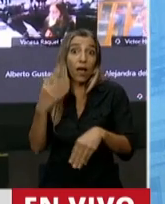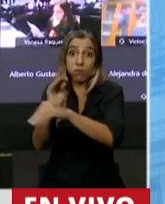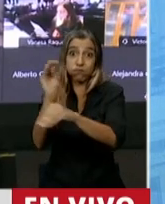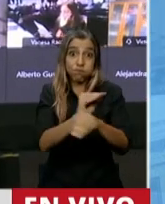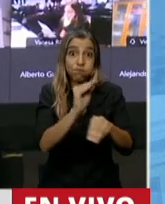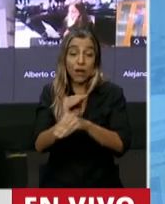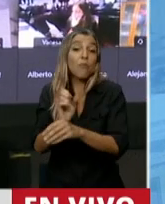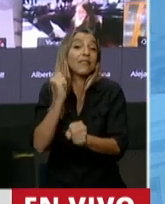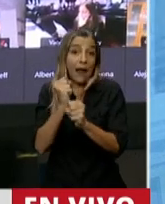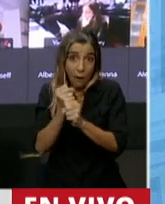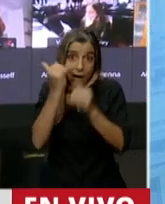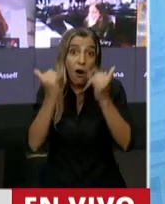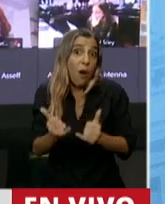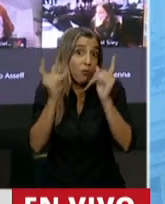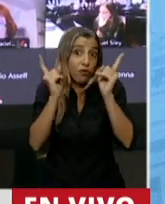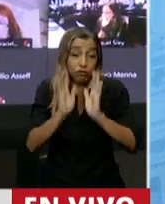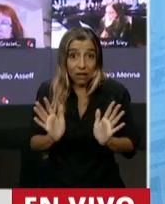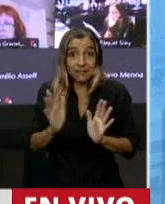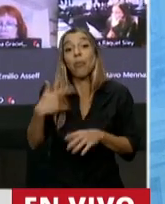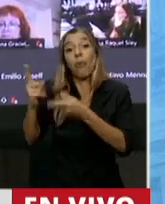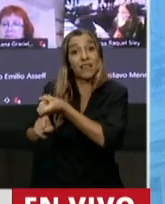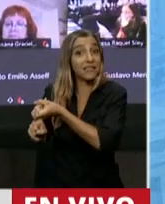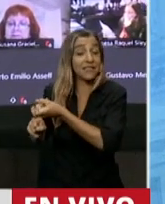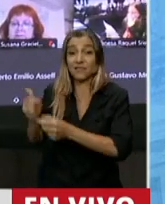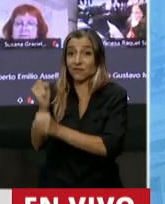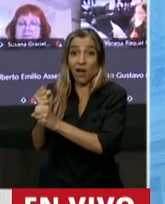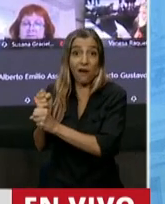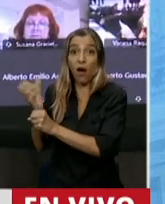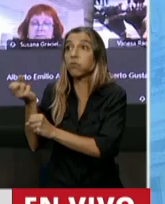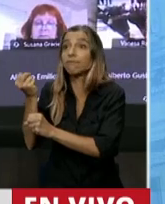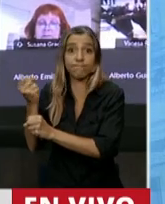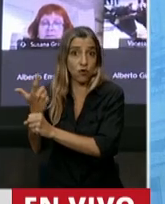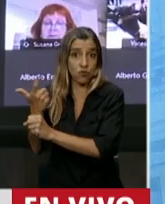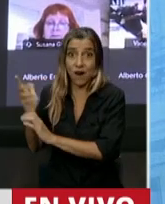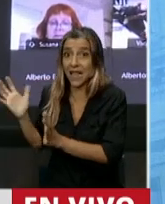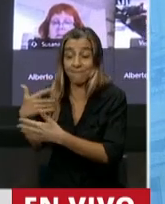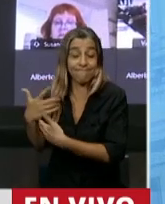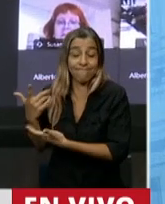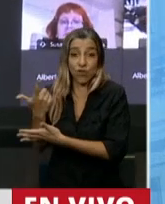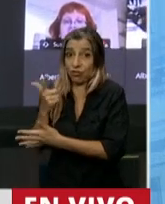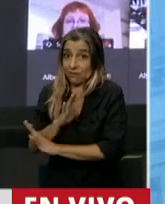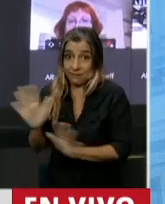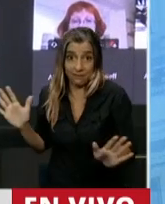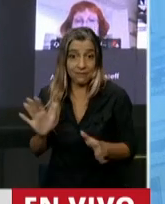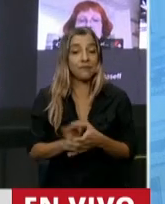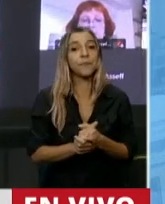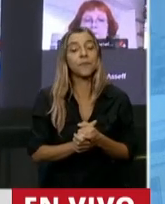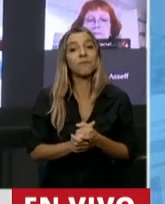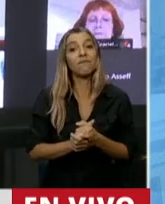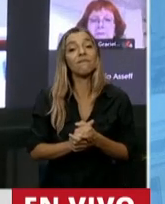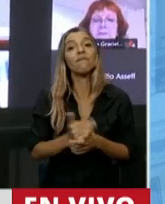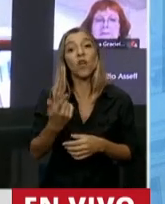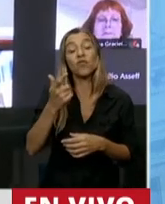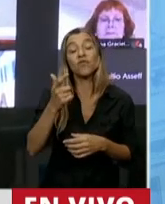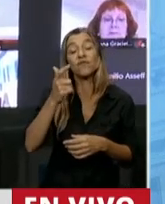Porque su marido no consigue trabajo, es trabajador informal, pero no consigue trabajo. Ella cobra, que en